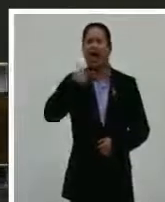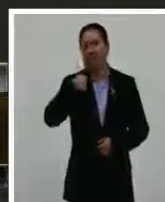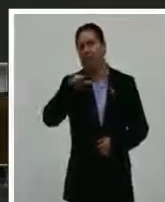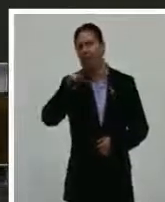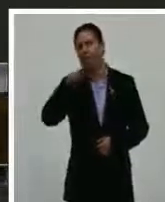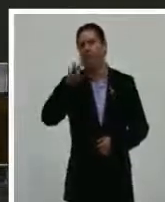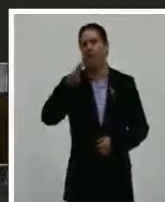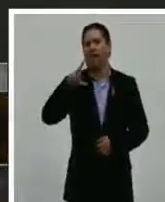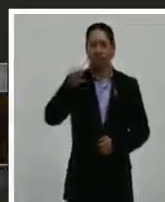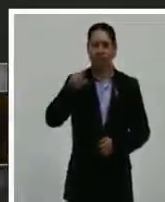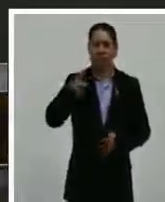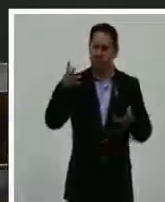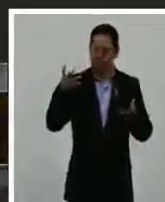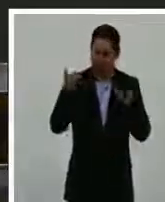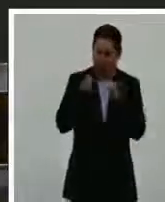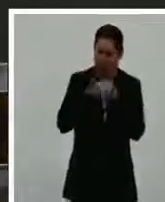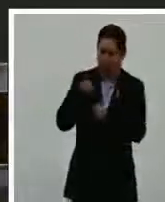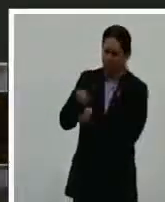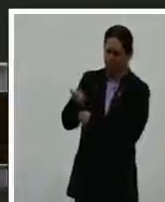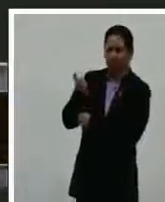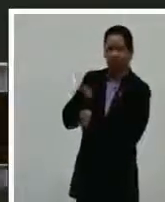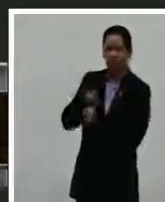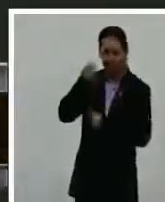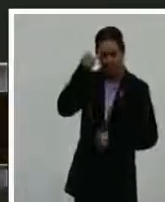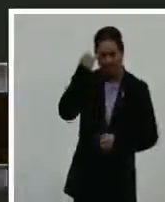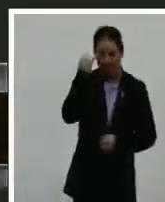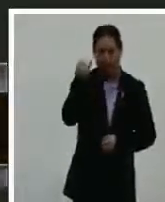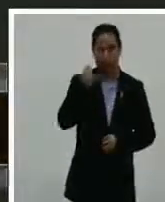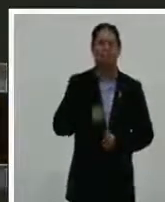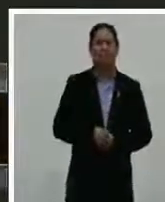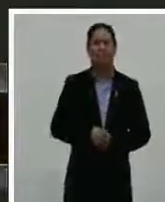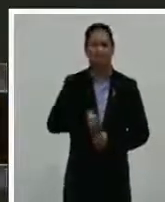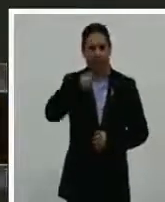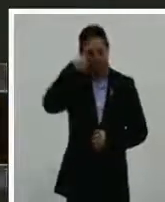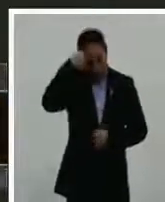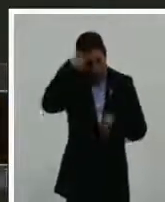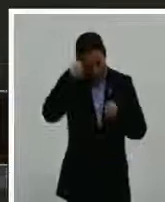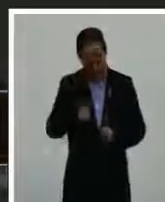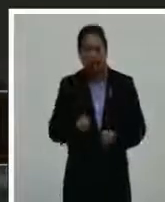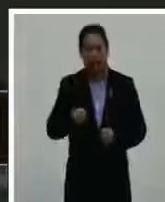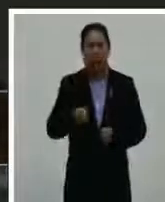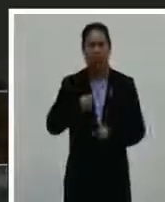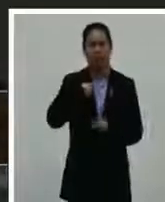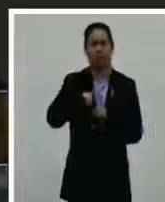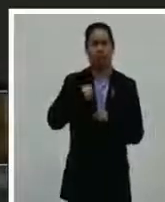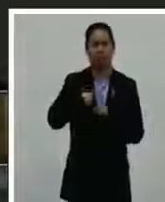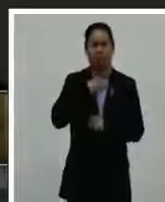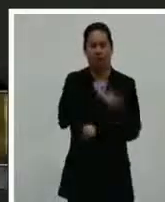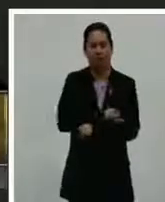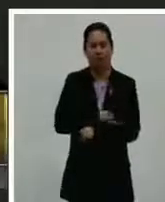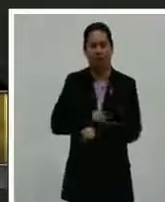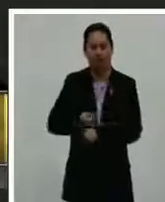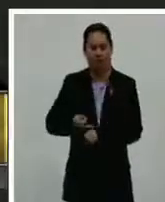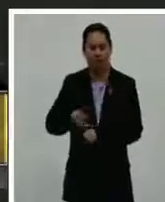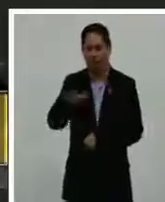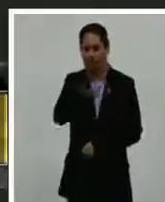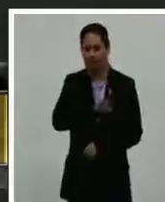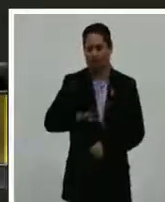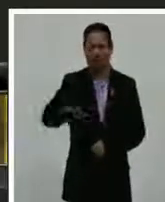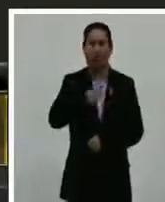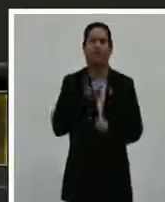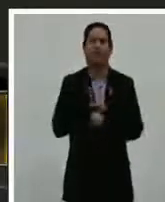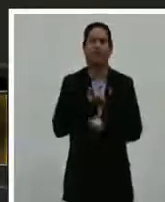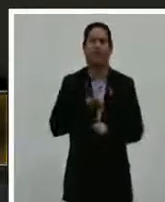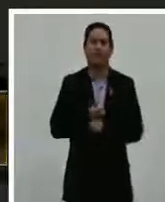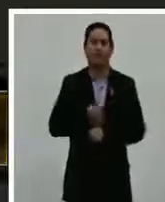haya invitado a sumarme a esta noble iniciativa que seguro beneficiará a las familias de nuestro estado que